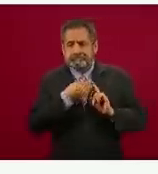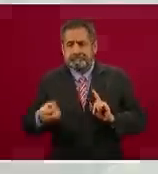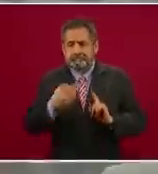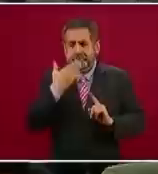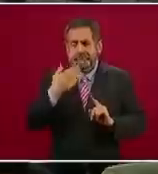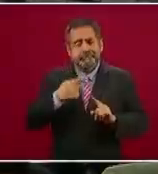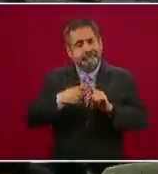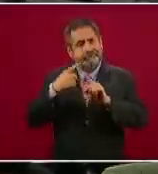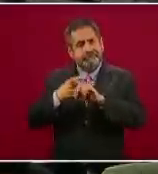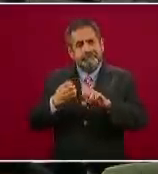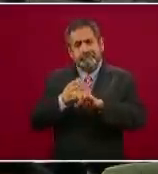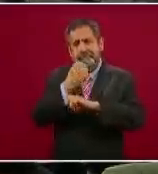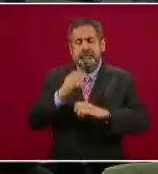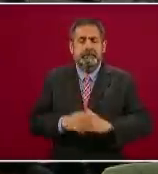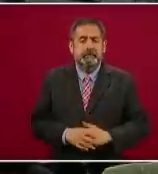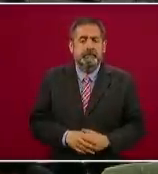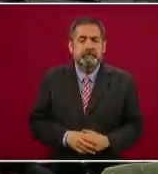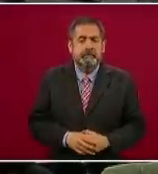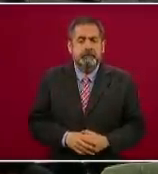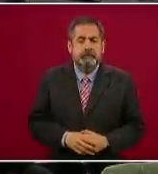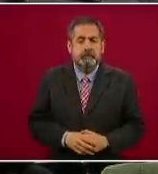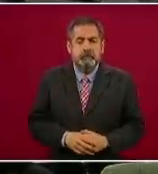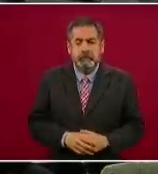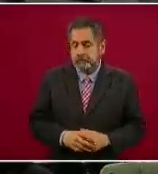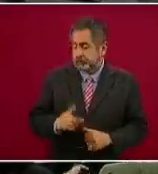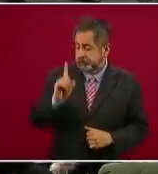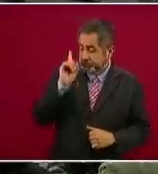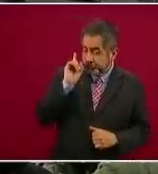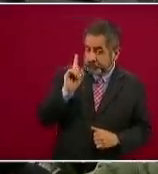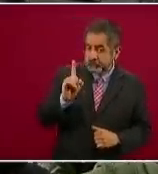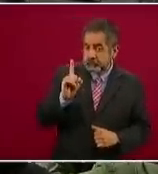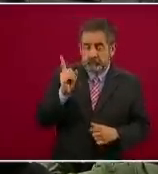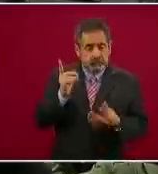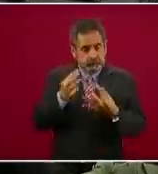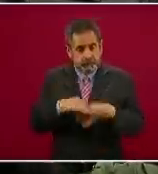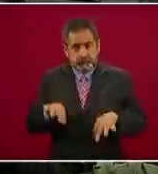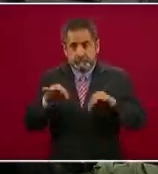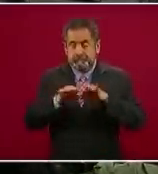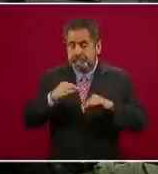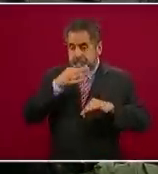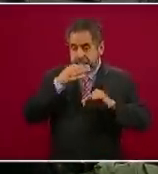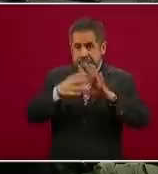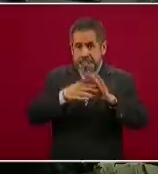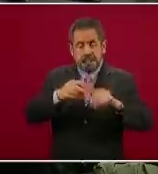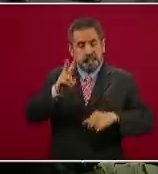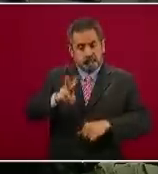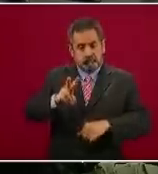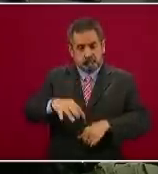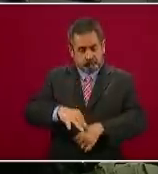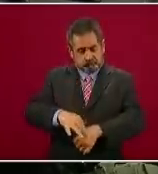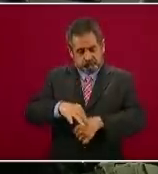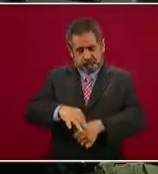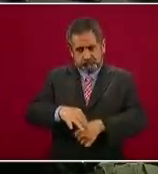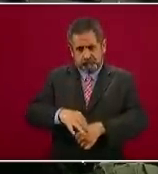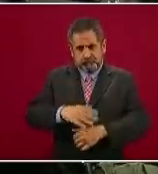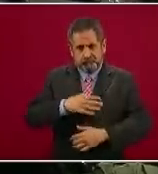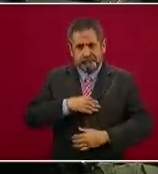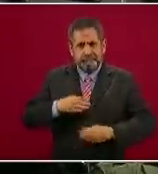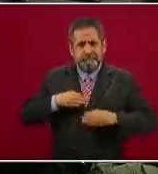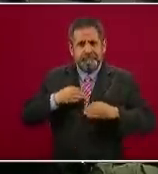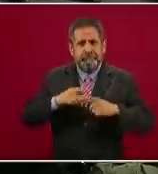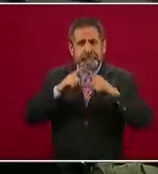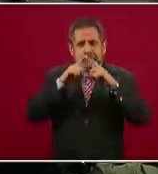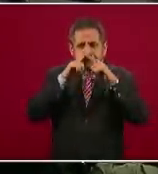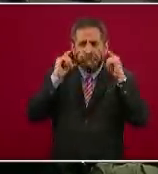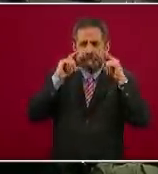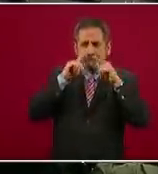los estados. La siguiente, un elemento crucial, y lo digo como alguien que vivió de manera muy directa la pandemia de influenza